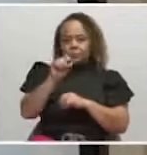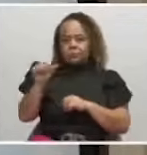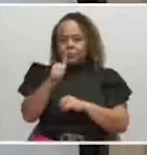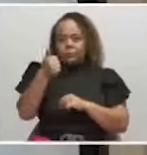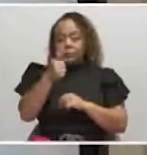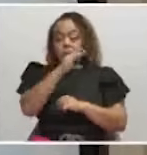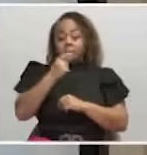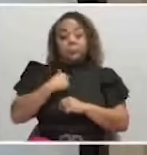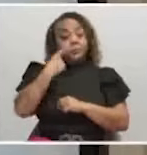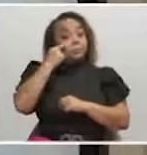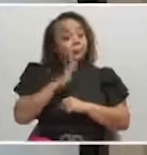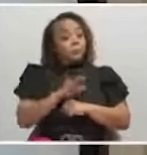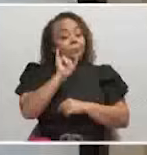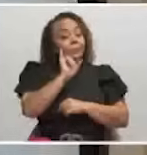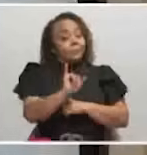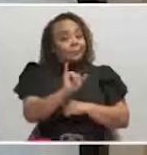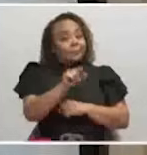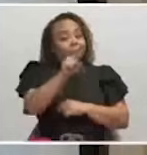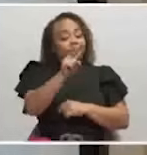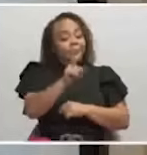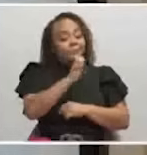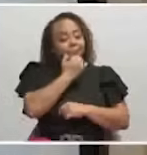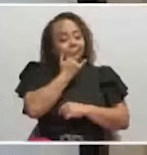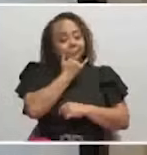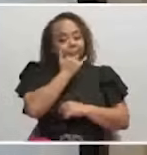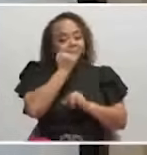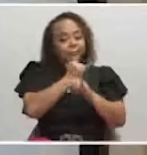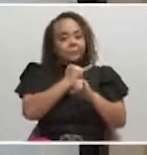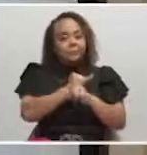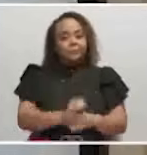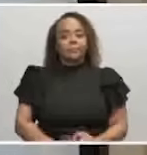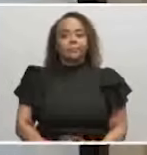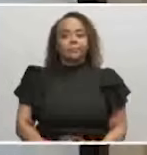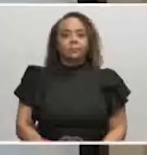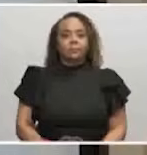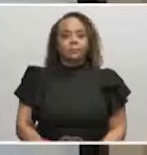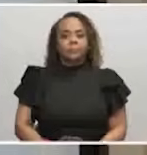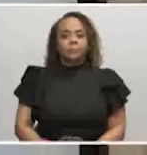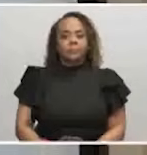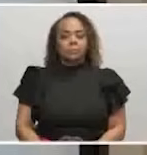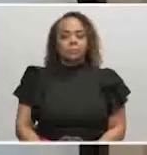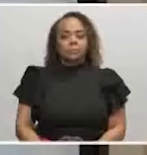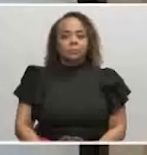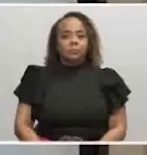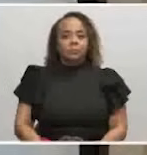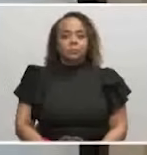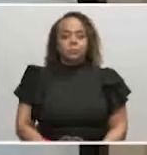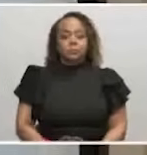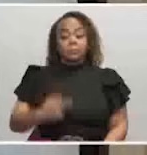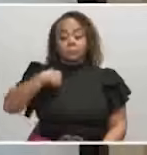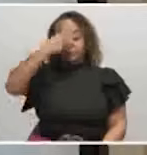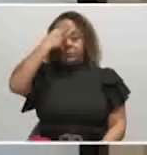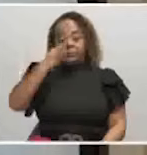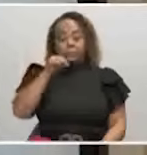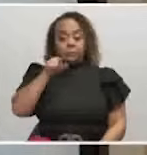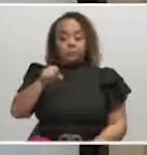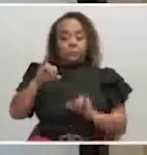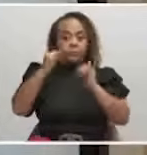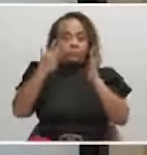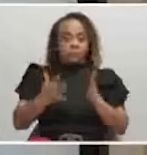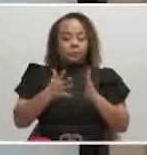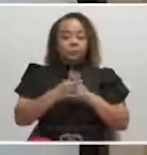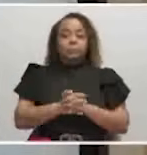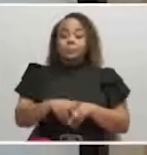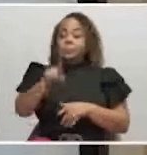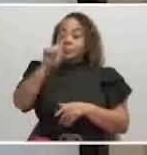me parece que ahí es donde está uno de los errores de la institución. Yo creo que aquí el jugador